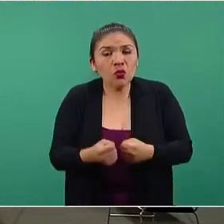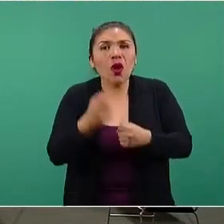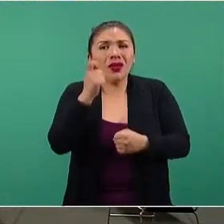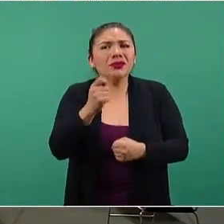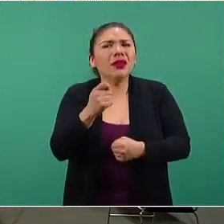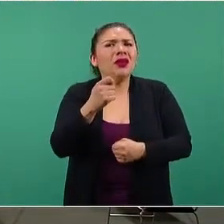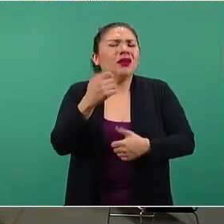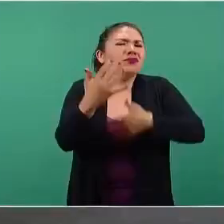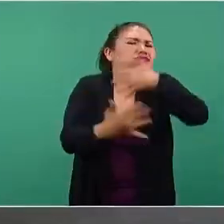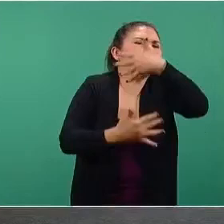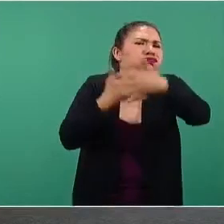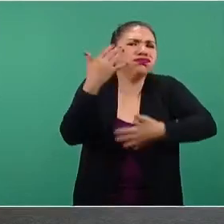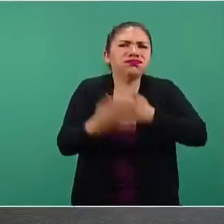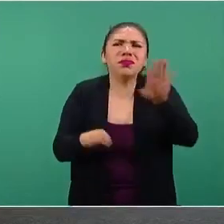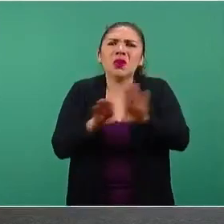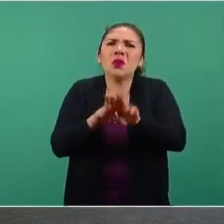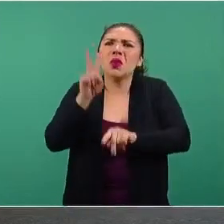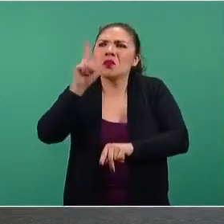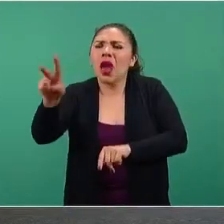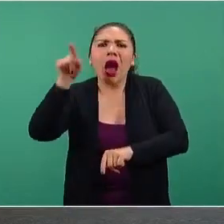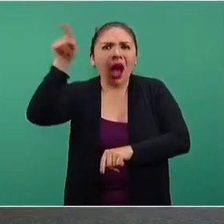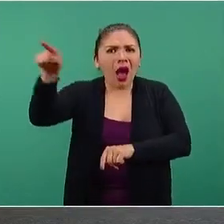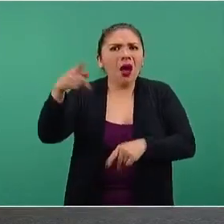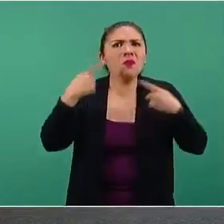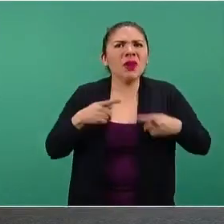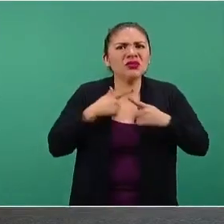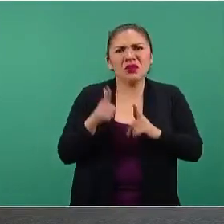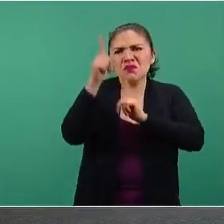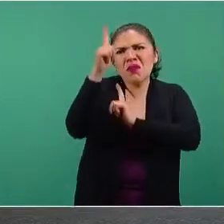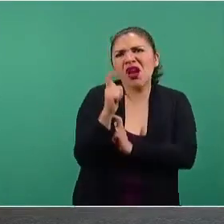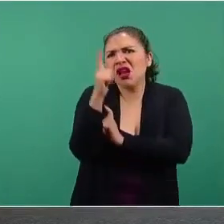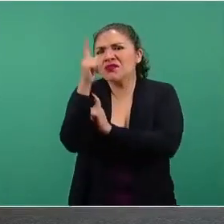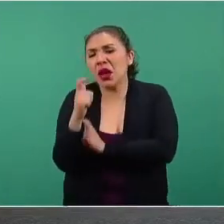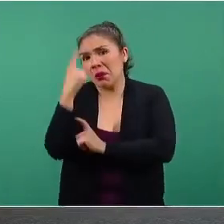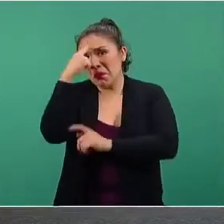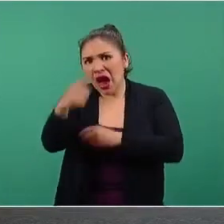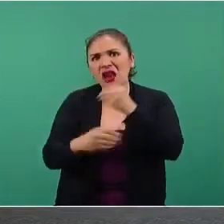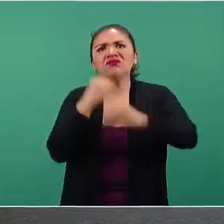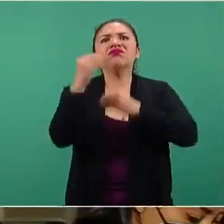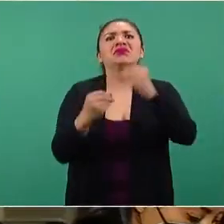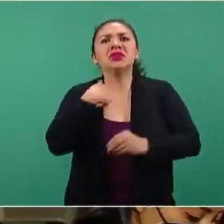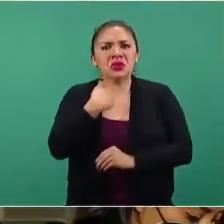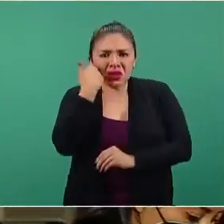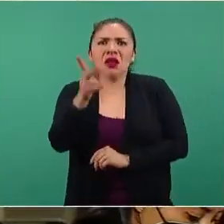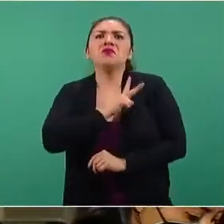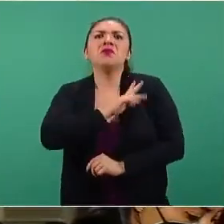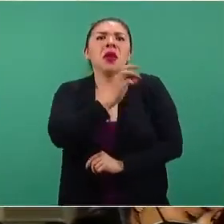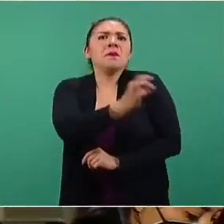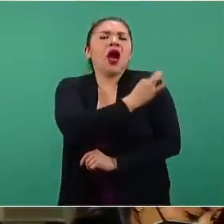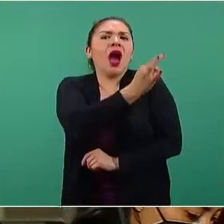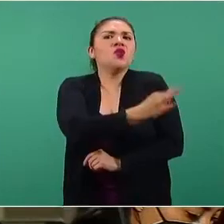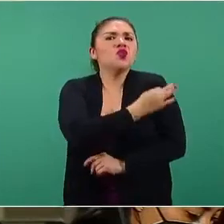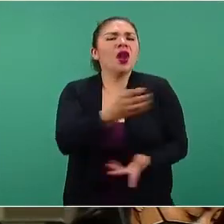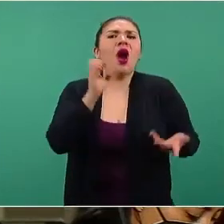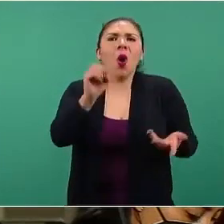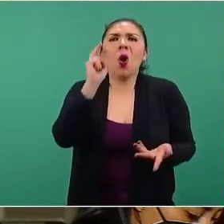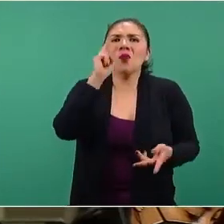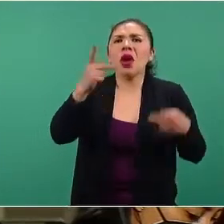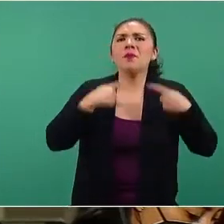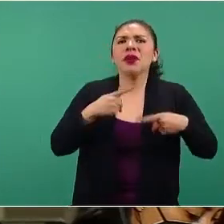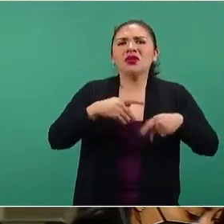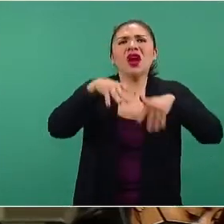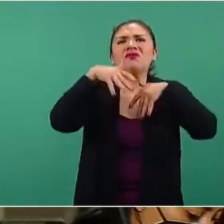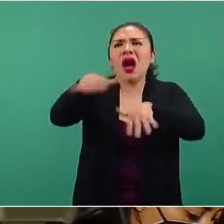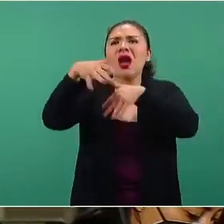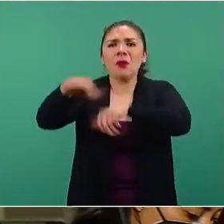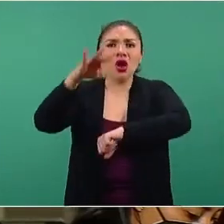tan lamentables como el ver gente armada en Oaxaca reclamando vacunas o ver manifestaciones de